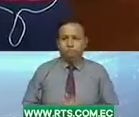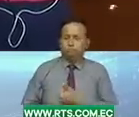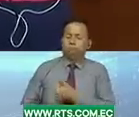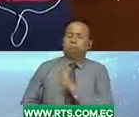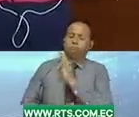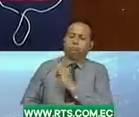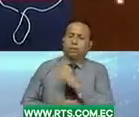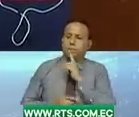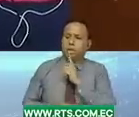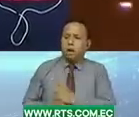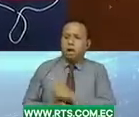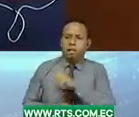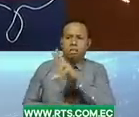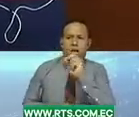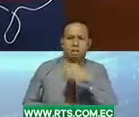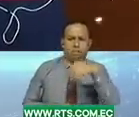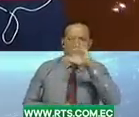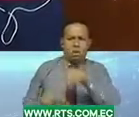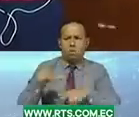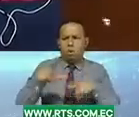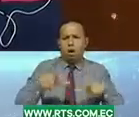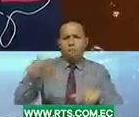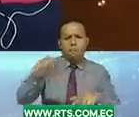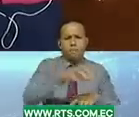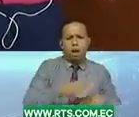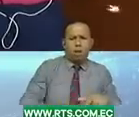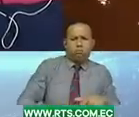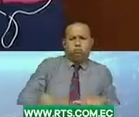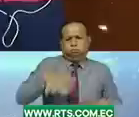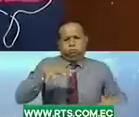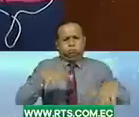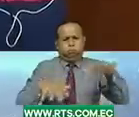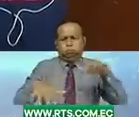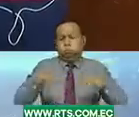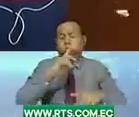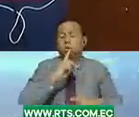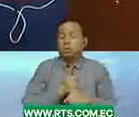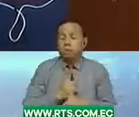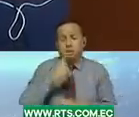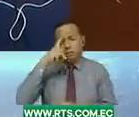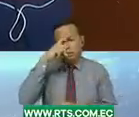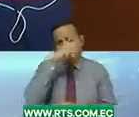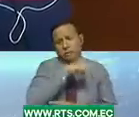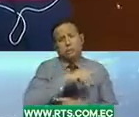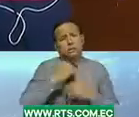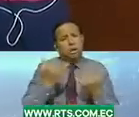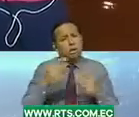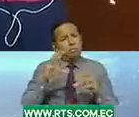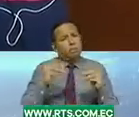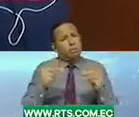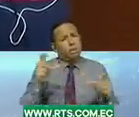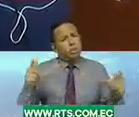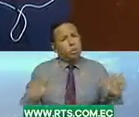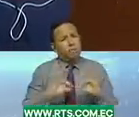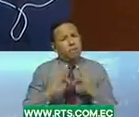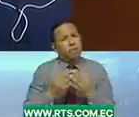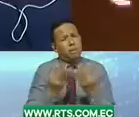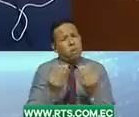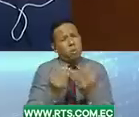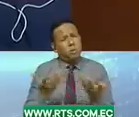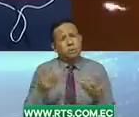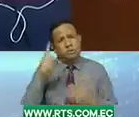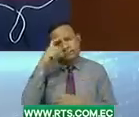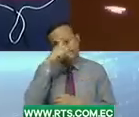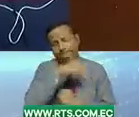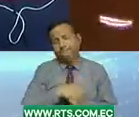sectores inundados. Difícil, muy difícil la situación que están viviendo muchas familias en este preciso momento. Excelente trabajo, Maite.